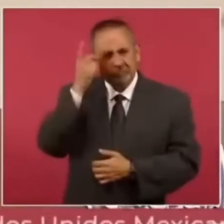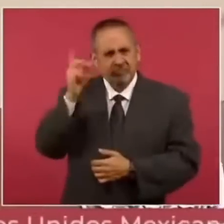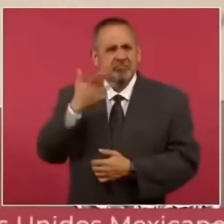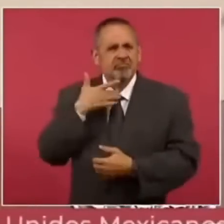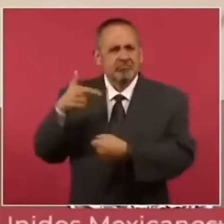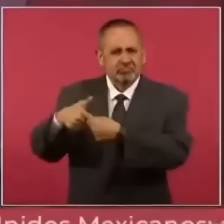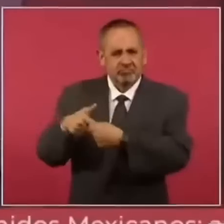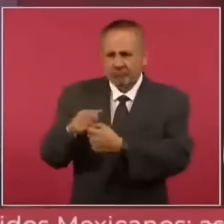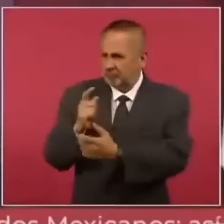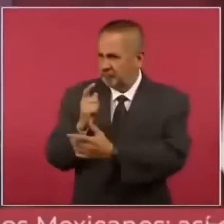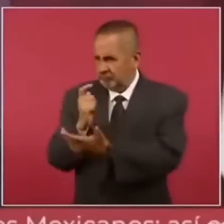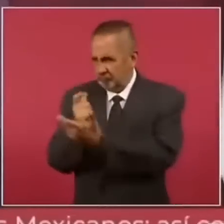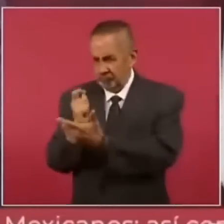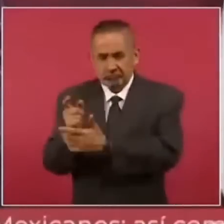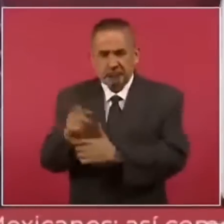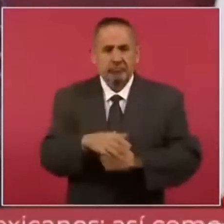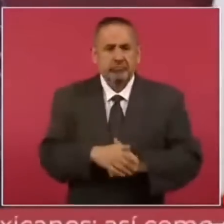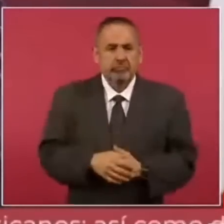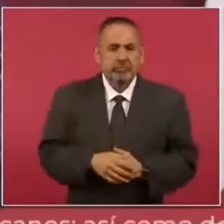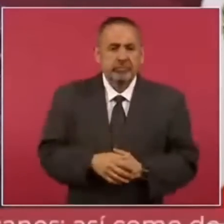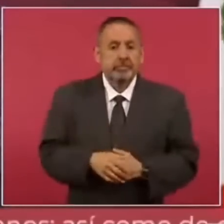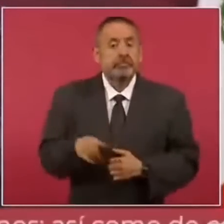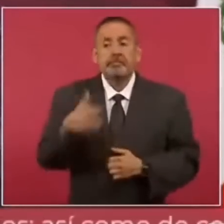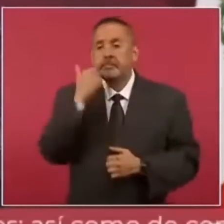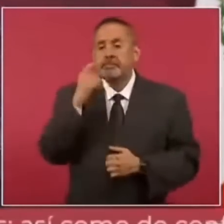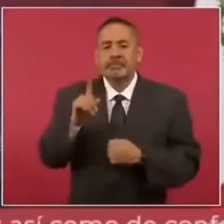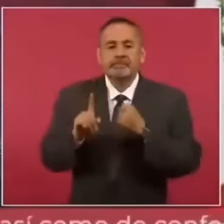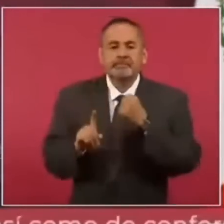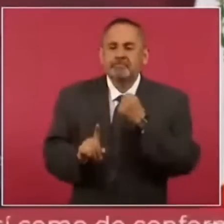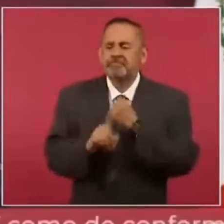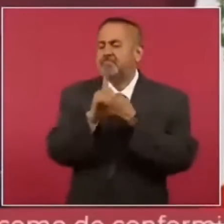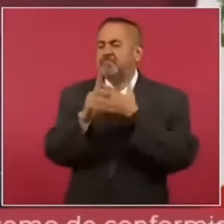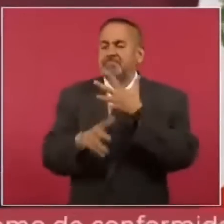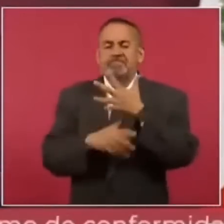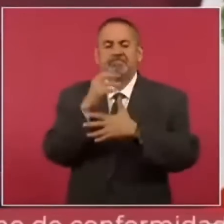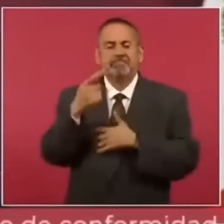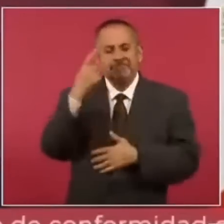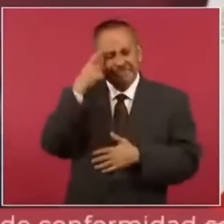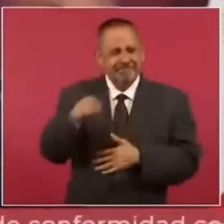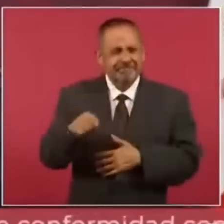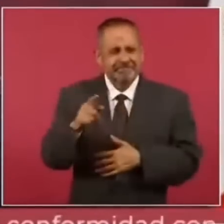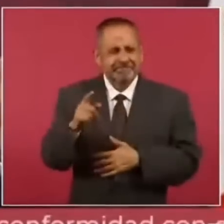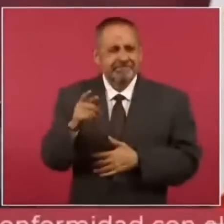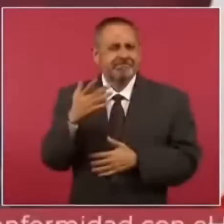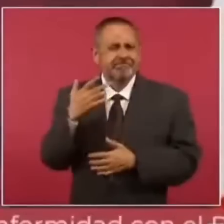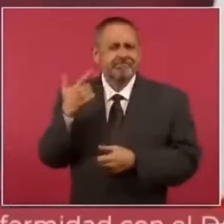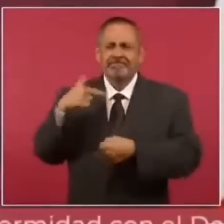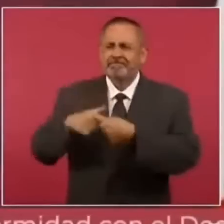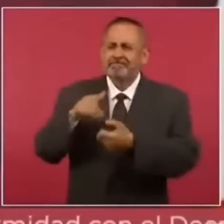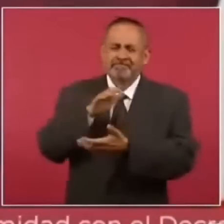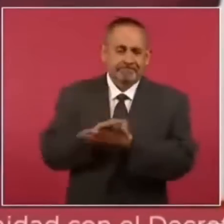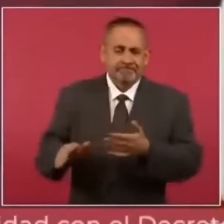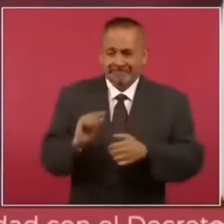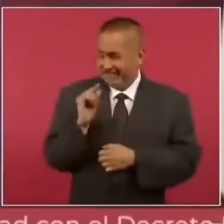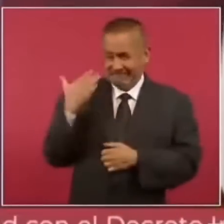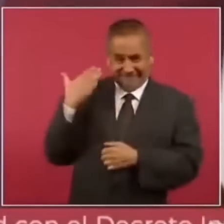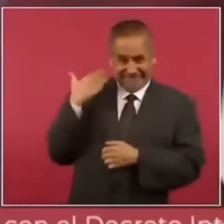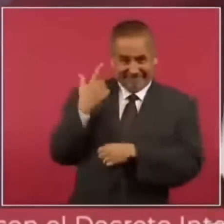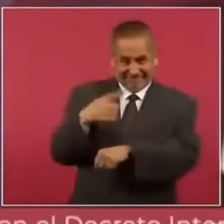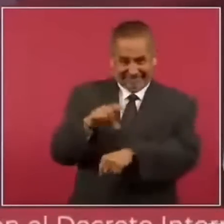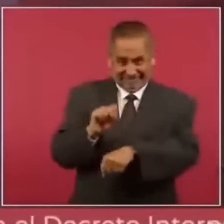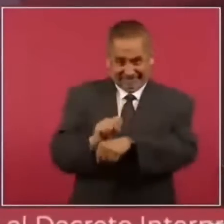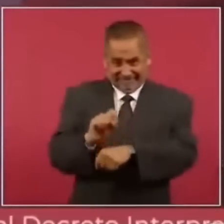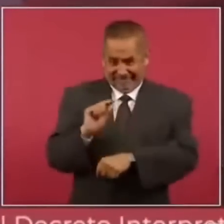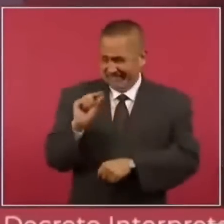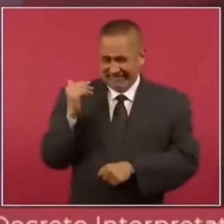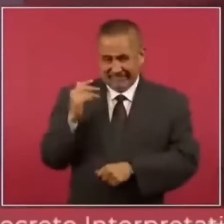porque querían crear un conflicto de desabasto. La semana pasada.